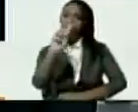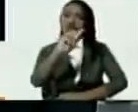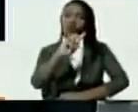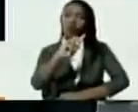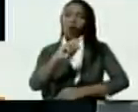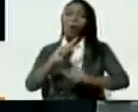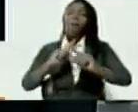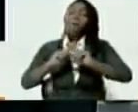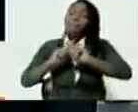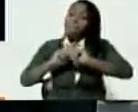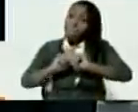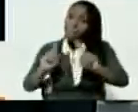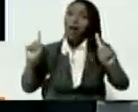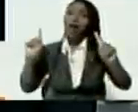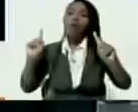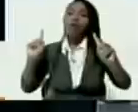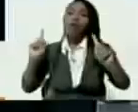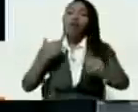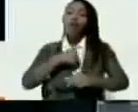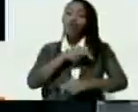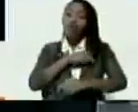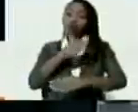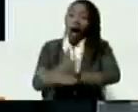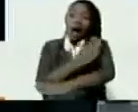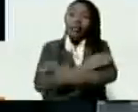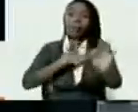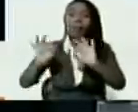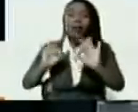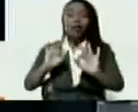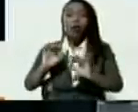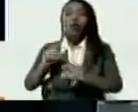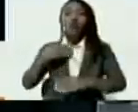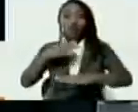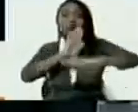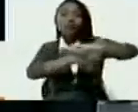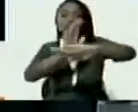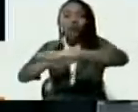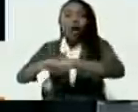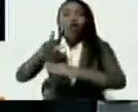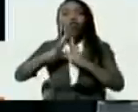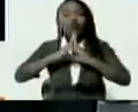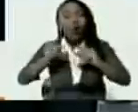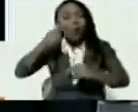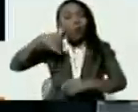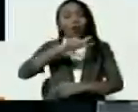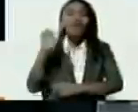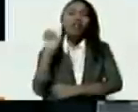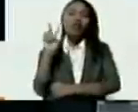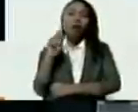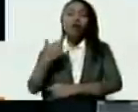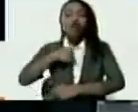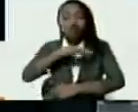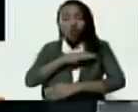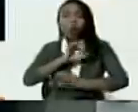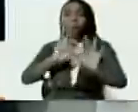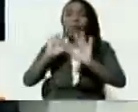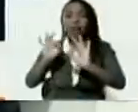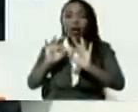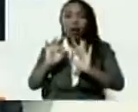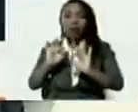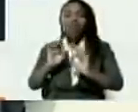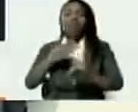Pero tenemos que prepararnos, así le digo a todo el pueblo de Venezuela, tenemos que prepararnos con